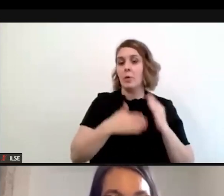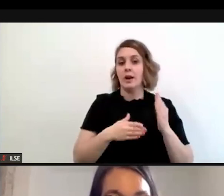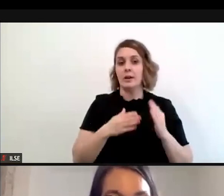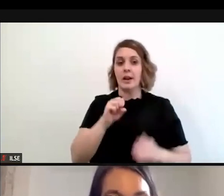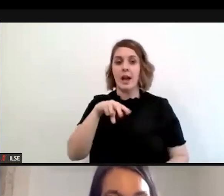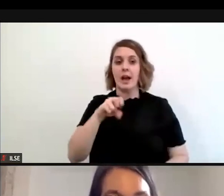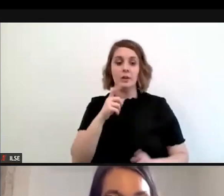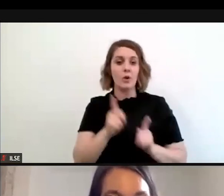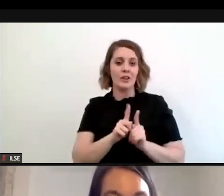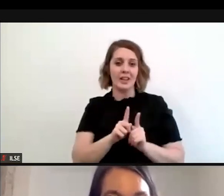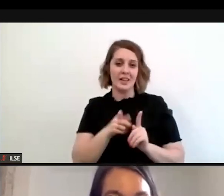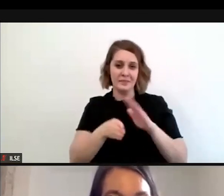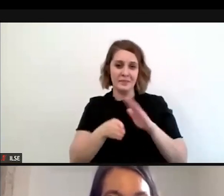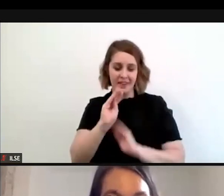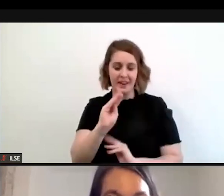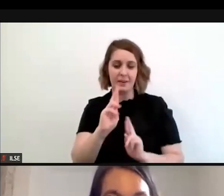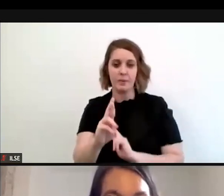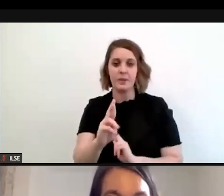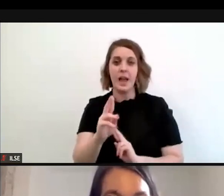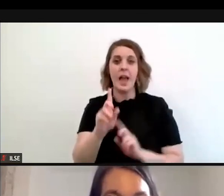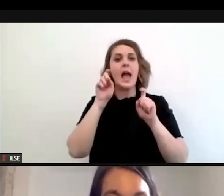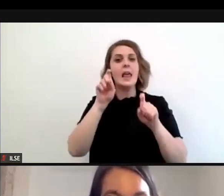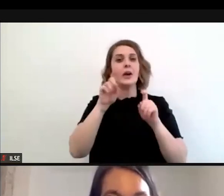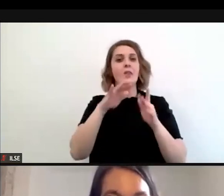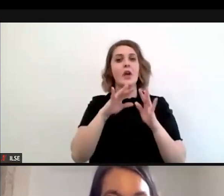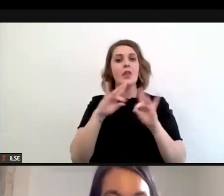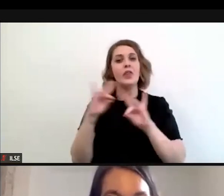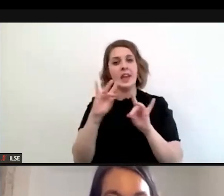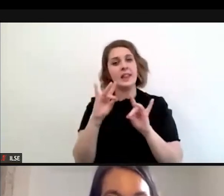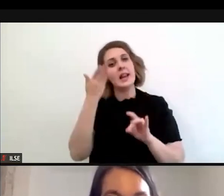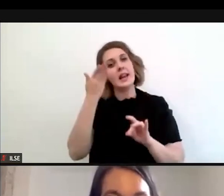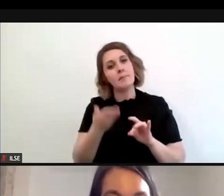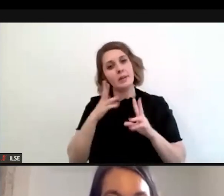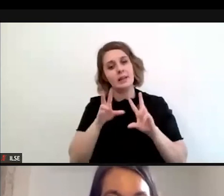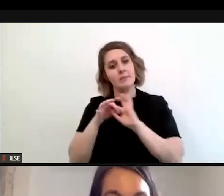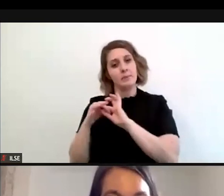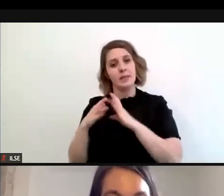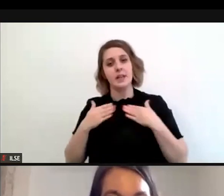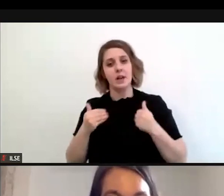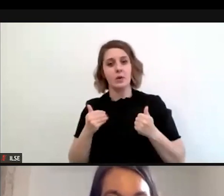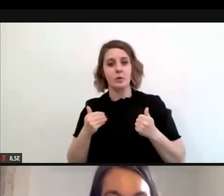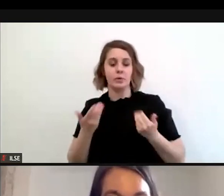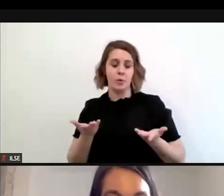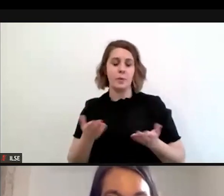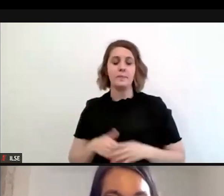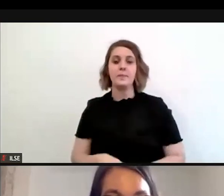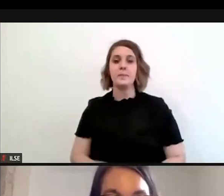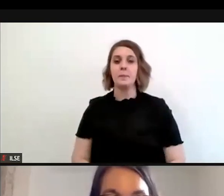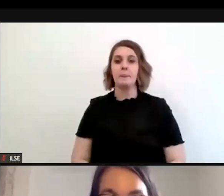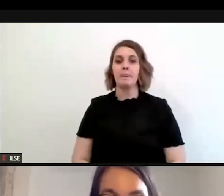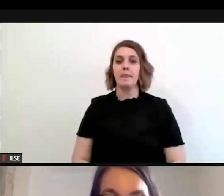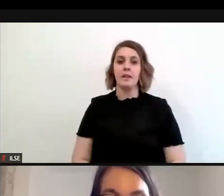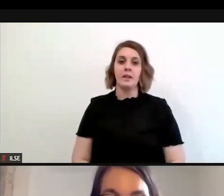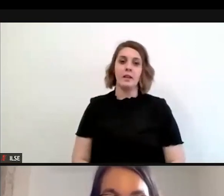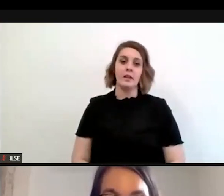¿Hasta qué punto es importante la educación digital en salud? Bueno, creo que en